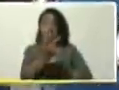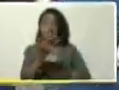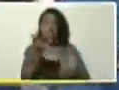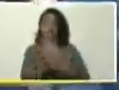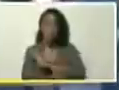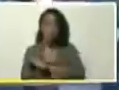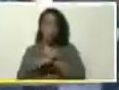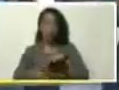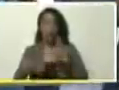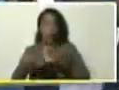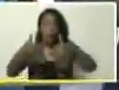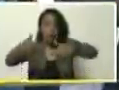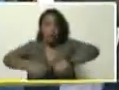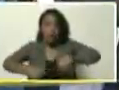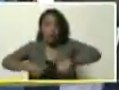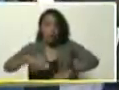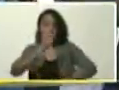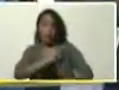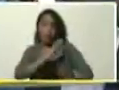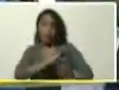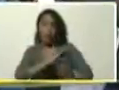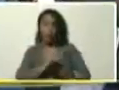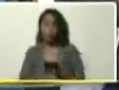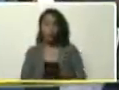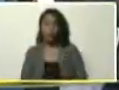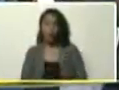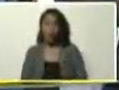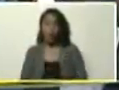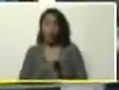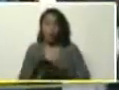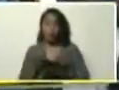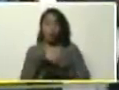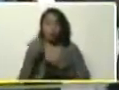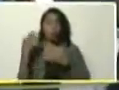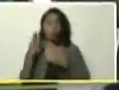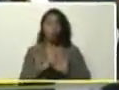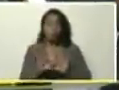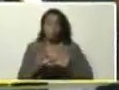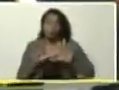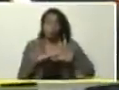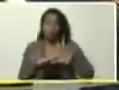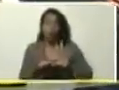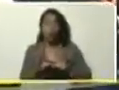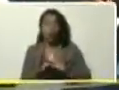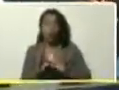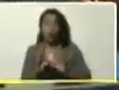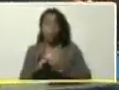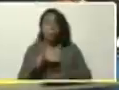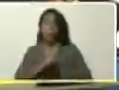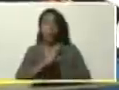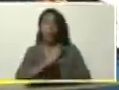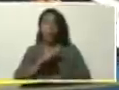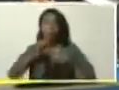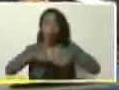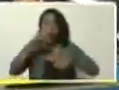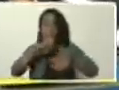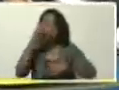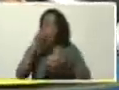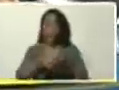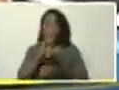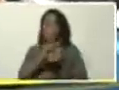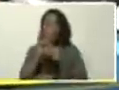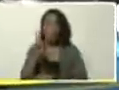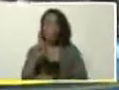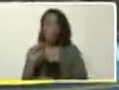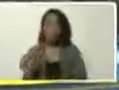que con esfuerzo propio, con pulmón propio, este año 2021 es